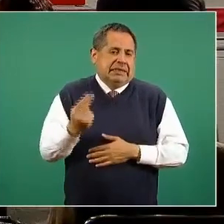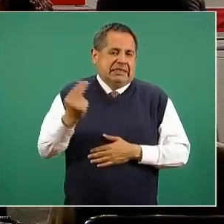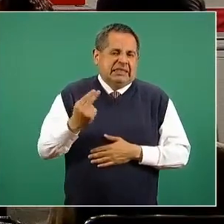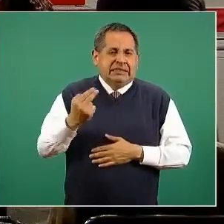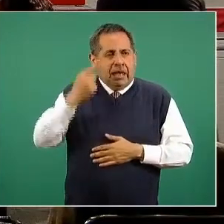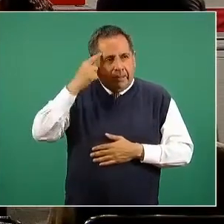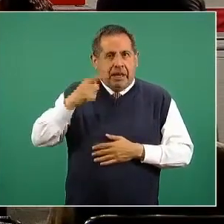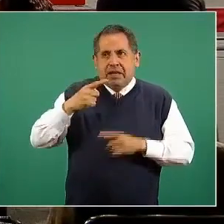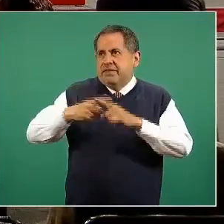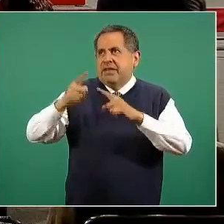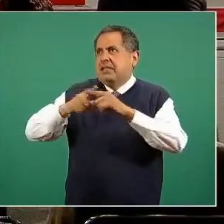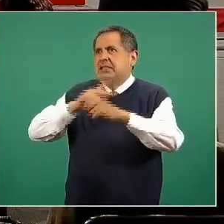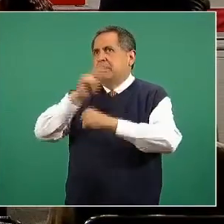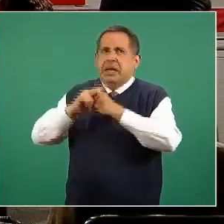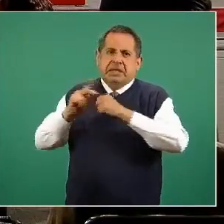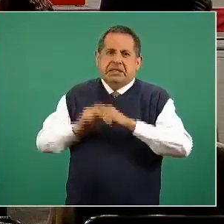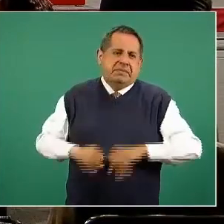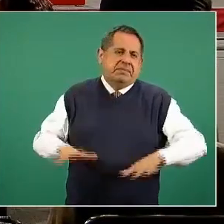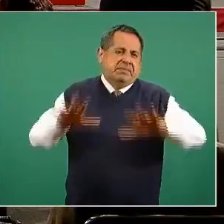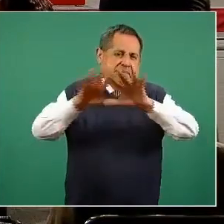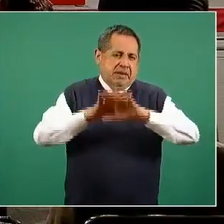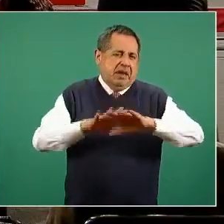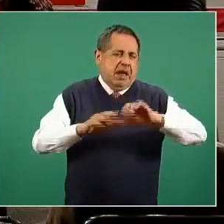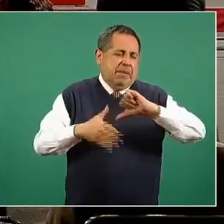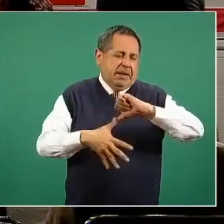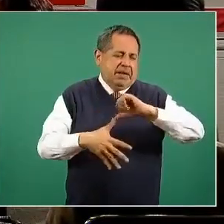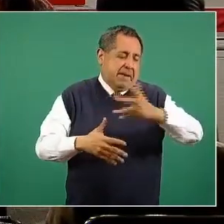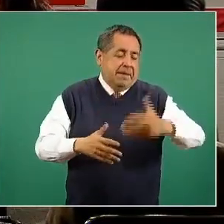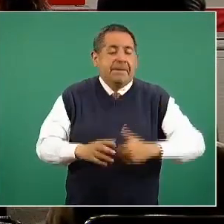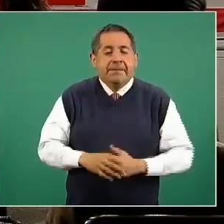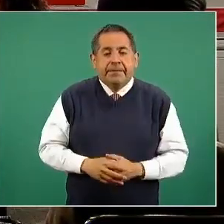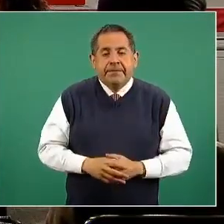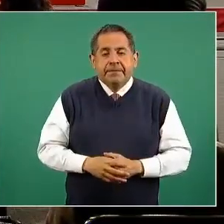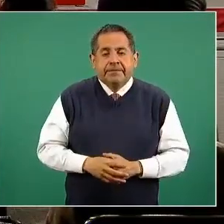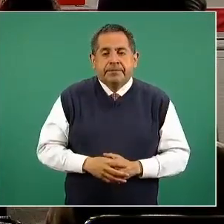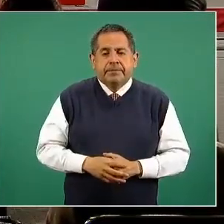los distintos países de América Latina.